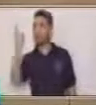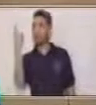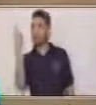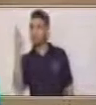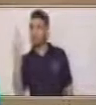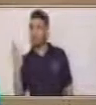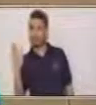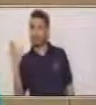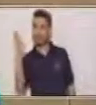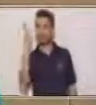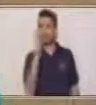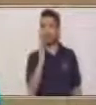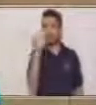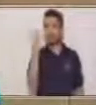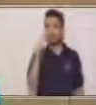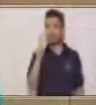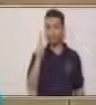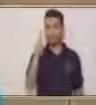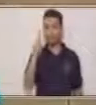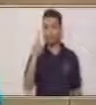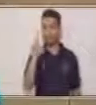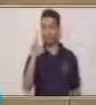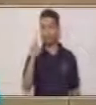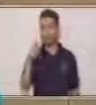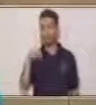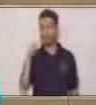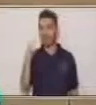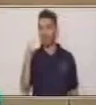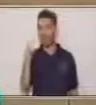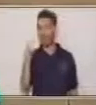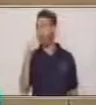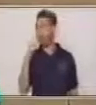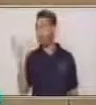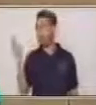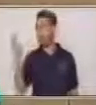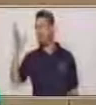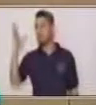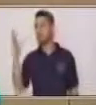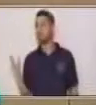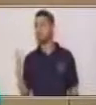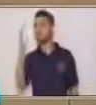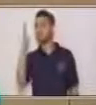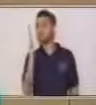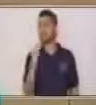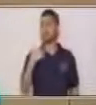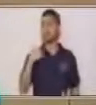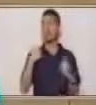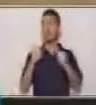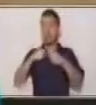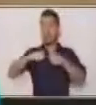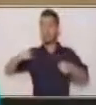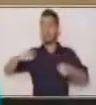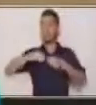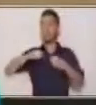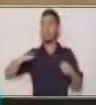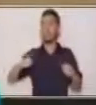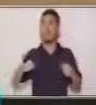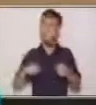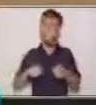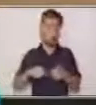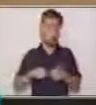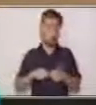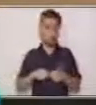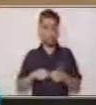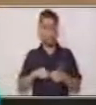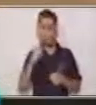Entonces, teniendo nuestra tabla de posiciones, entonces ya vamos a elaborar nosotros la medida de el cálculo del